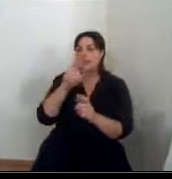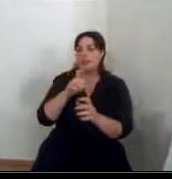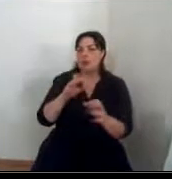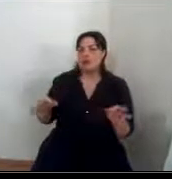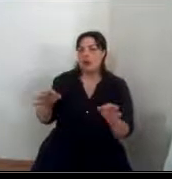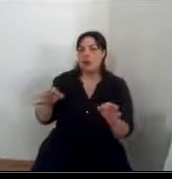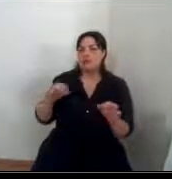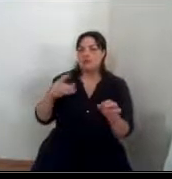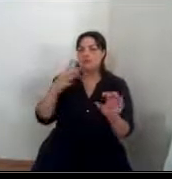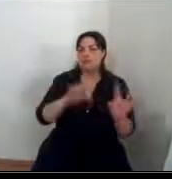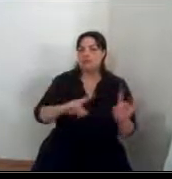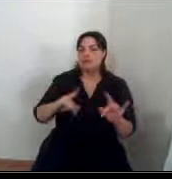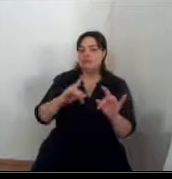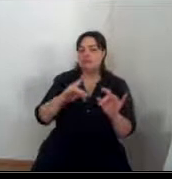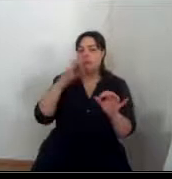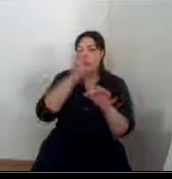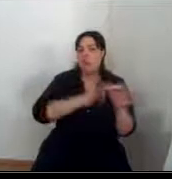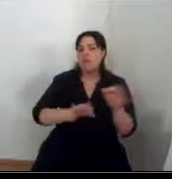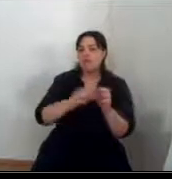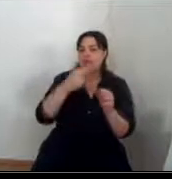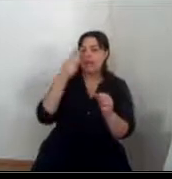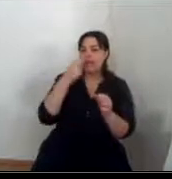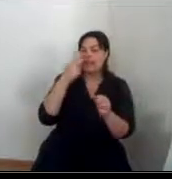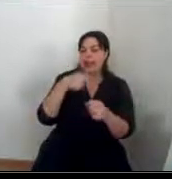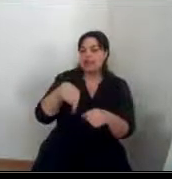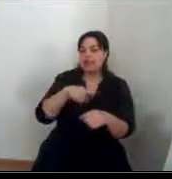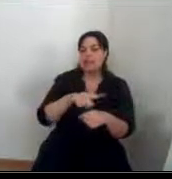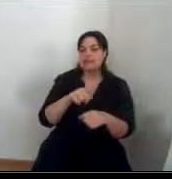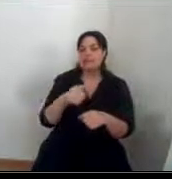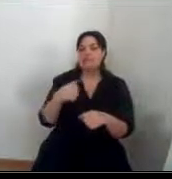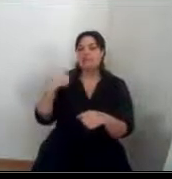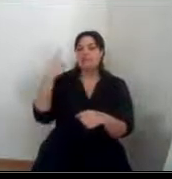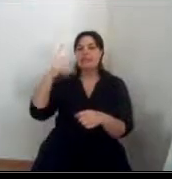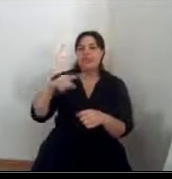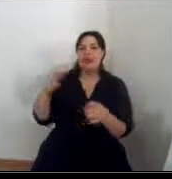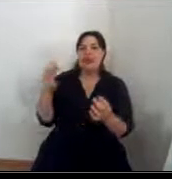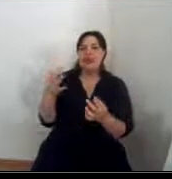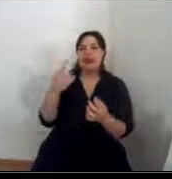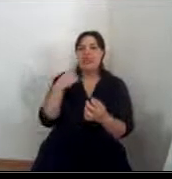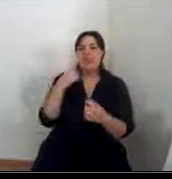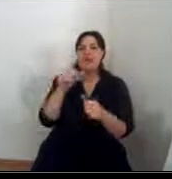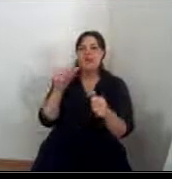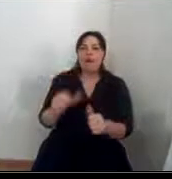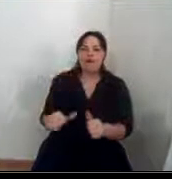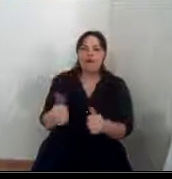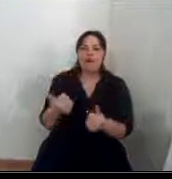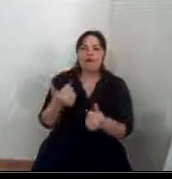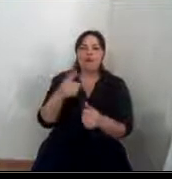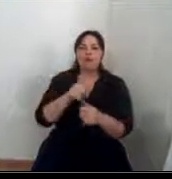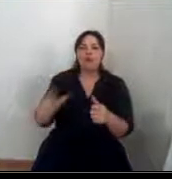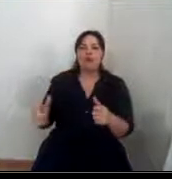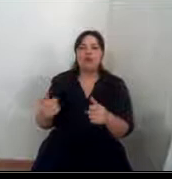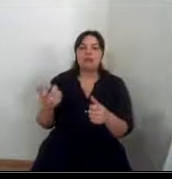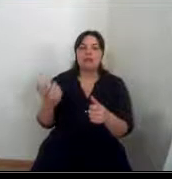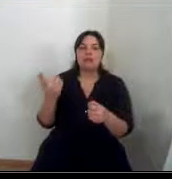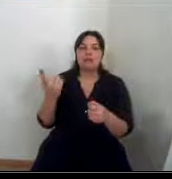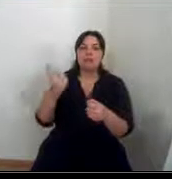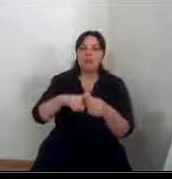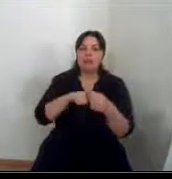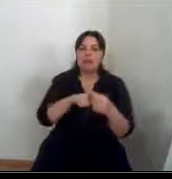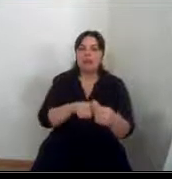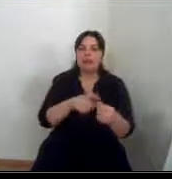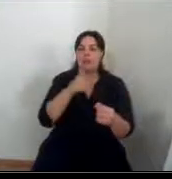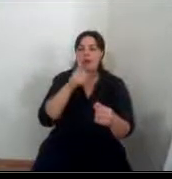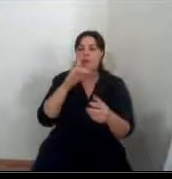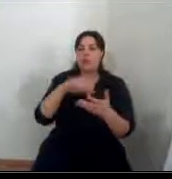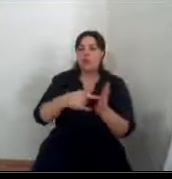rurales, me gustaría saber de qué forma, si es así, participa la población en el contenido de esos